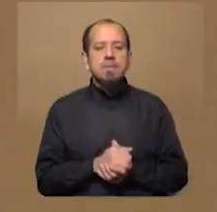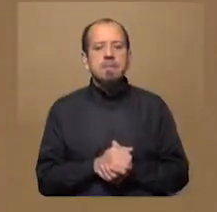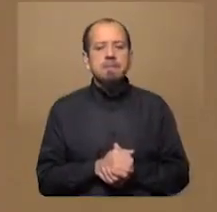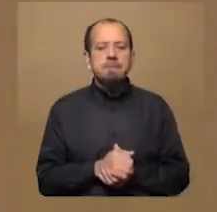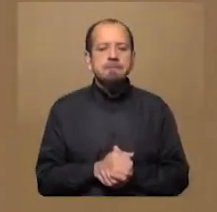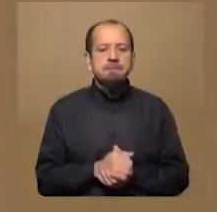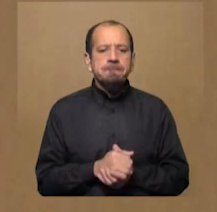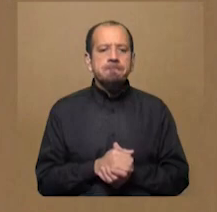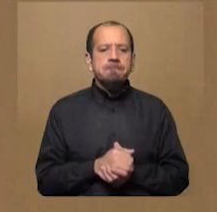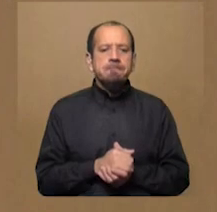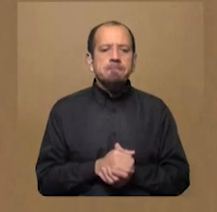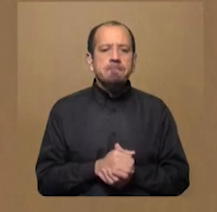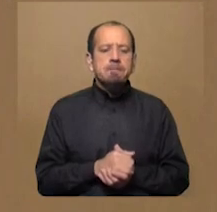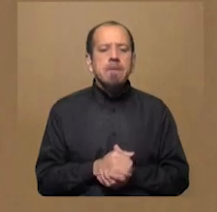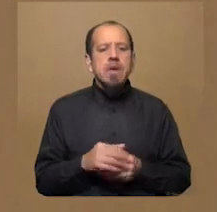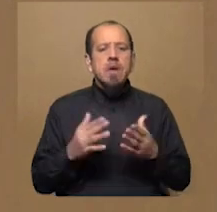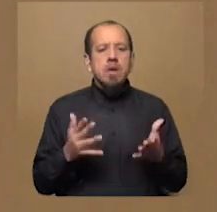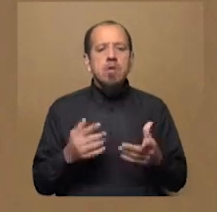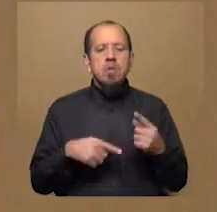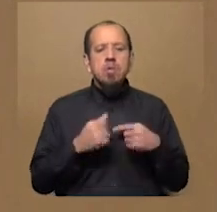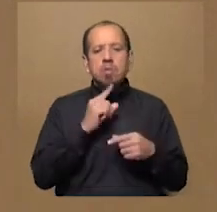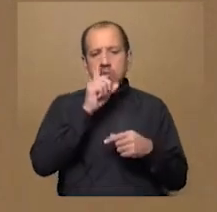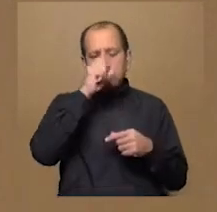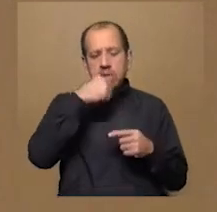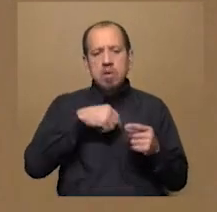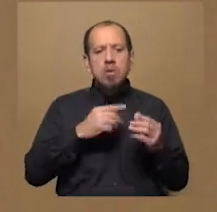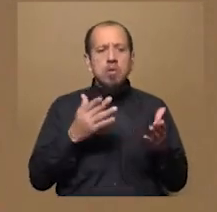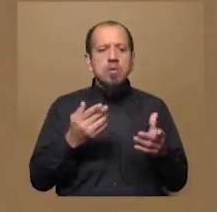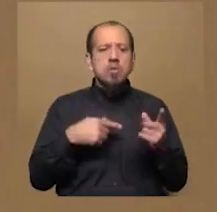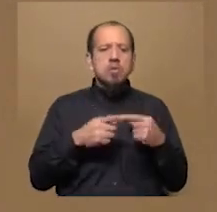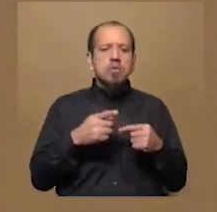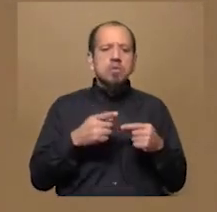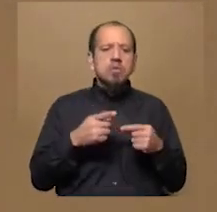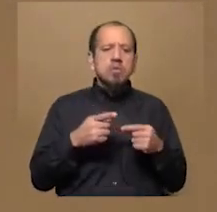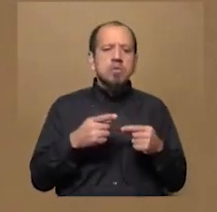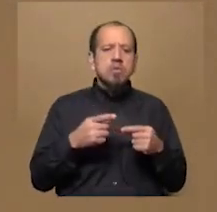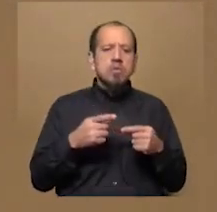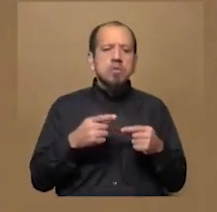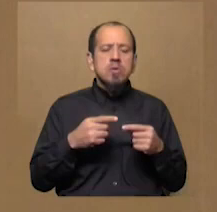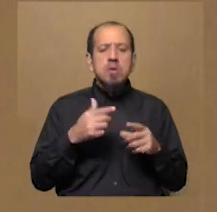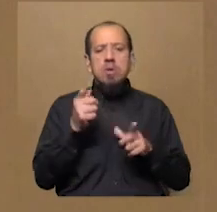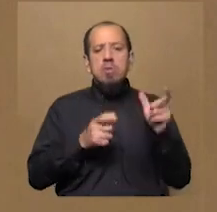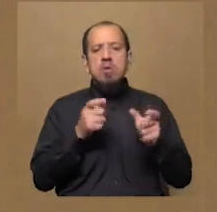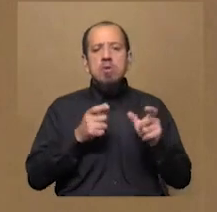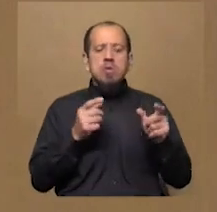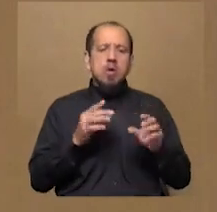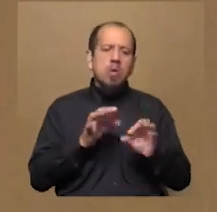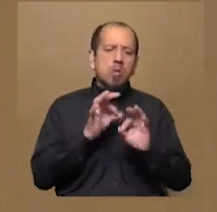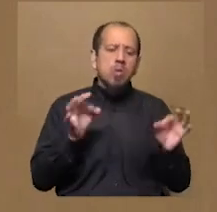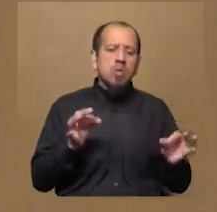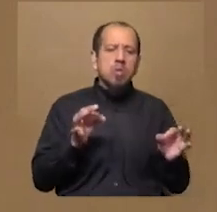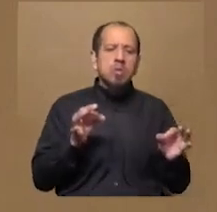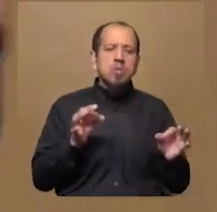como como incidido en la industria Montevideo cómics con las devoluciones que te han dado no de las personas involucradas o mismo